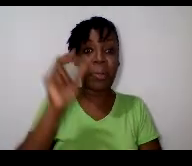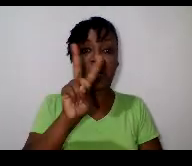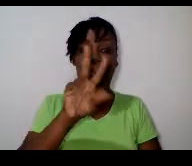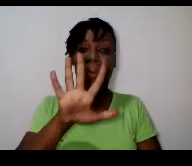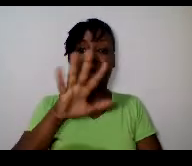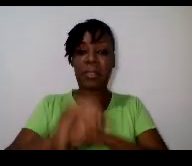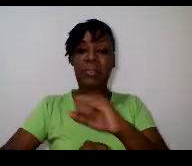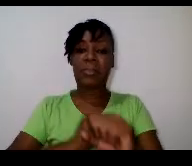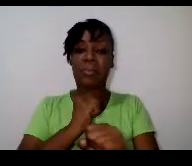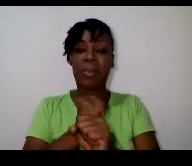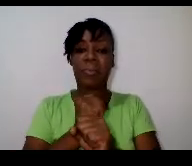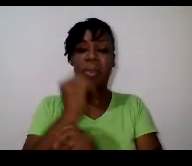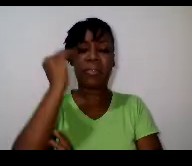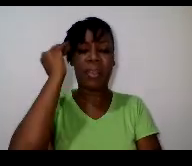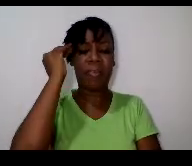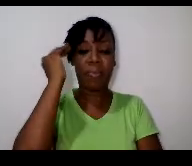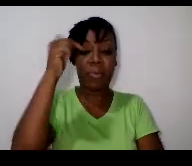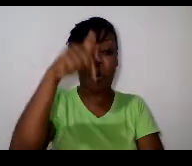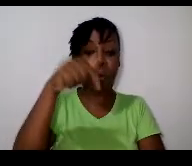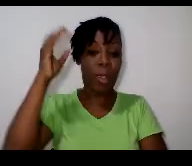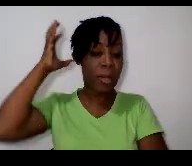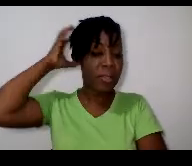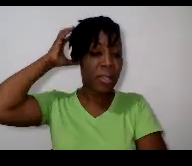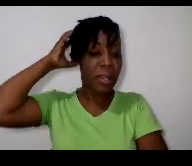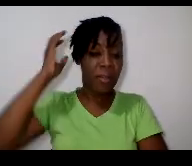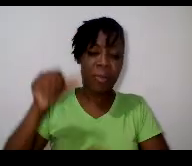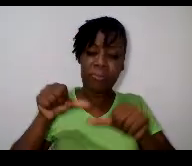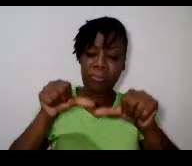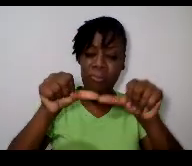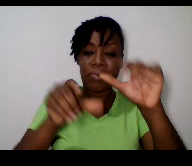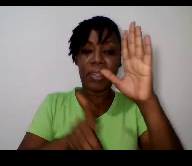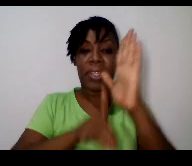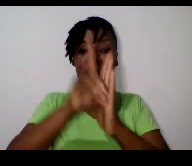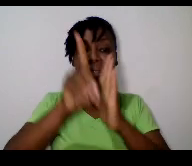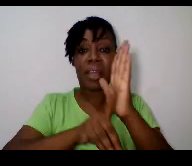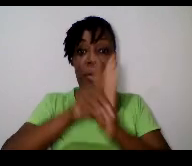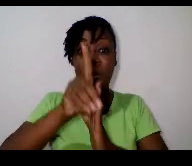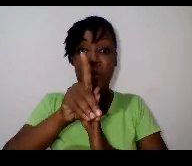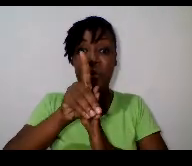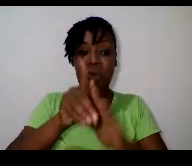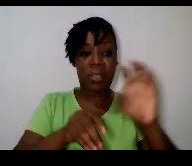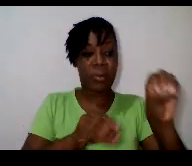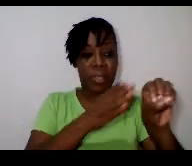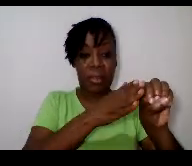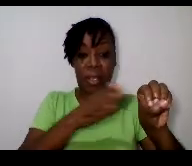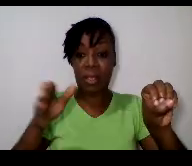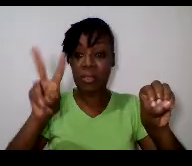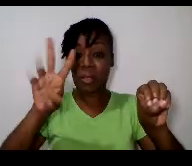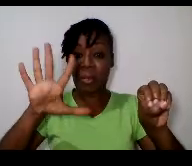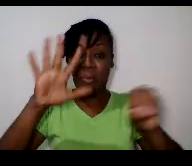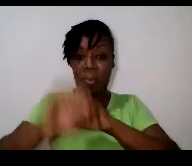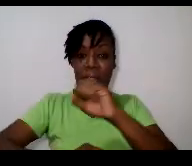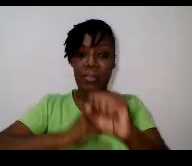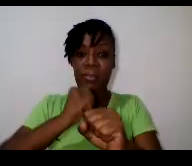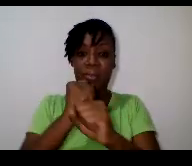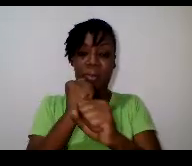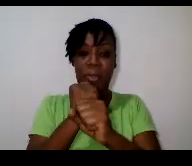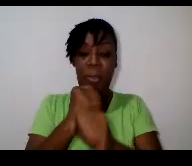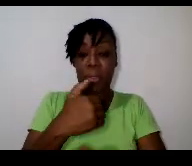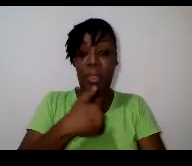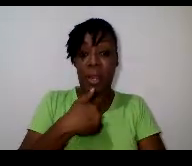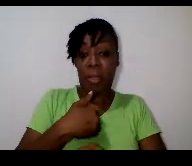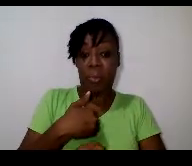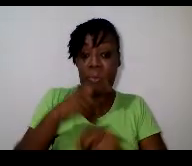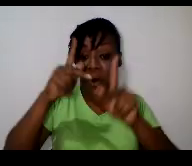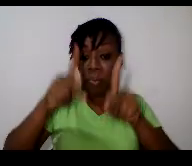hoy sabemos que el cerebro continúa su desarrollo desde los 0 hasta los 25 años. Entonces, si tenemos a una persona en casa que tenga,